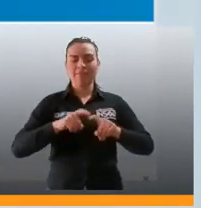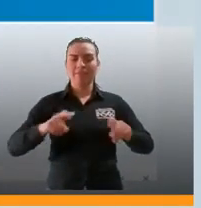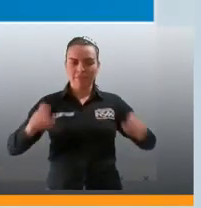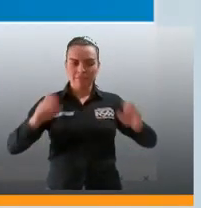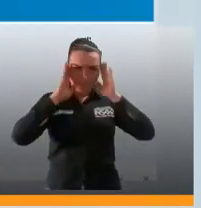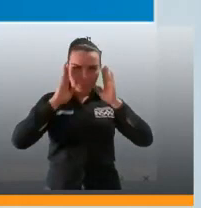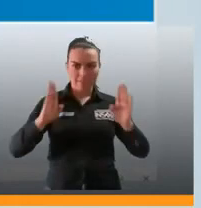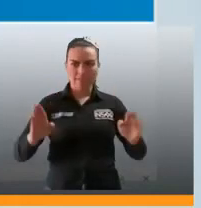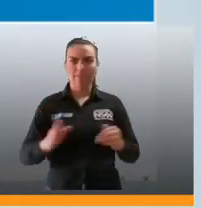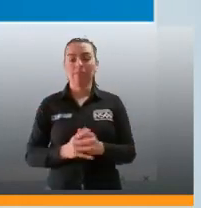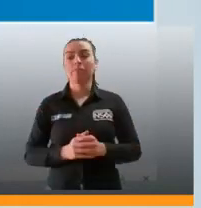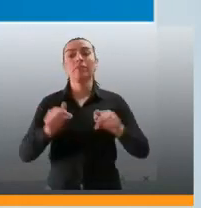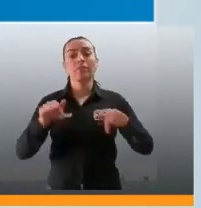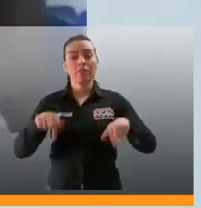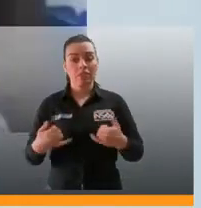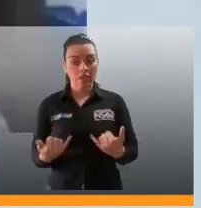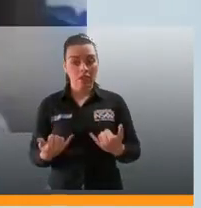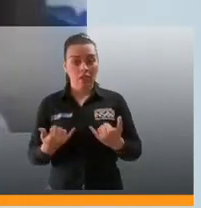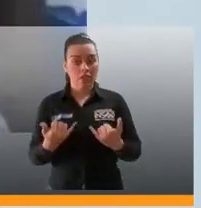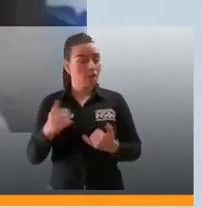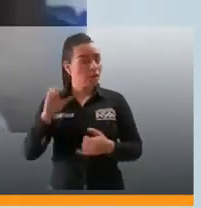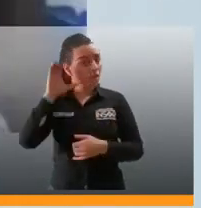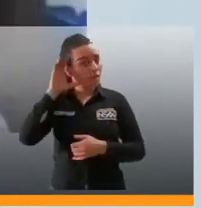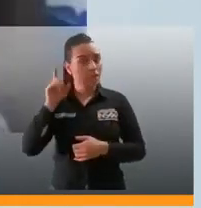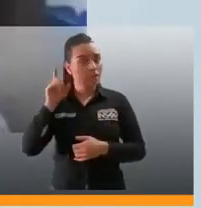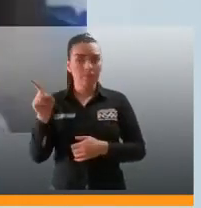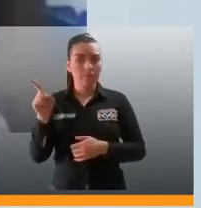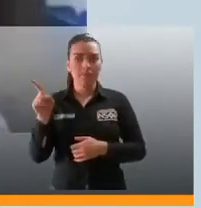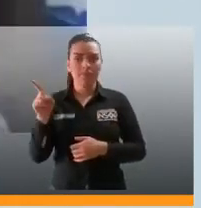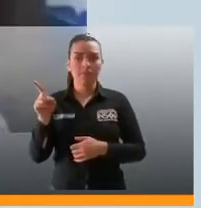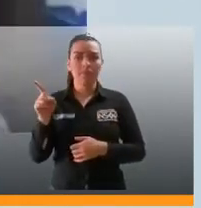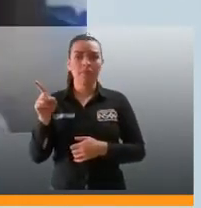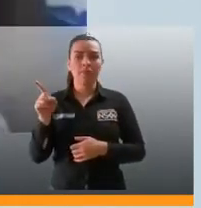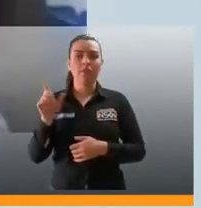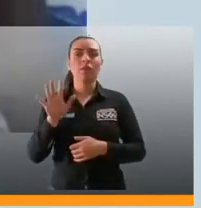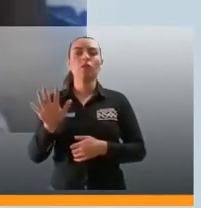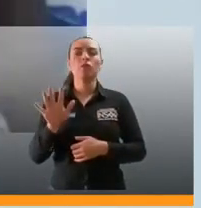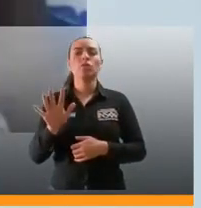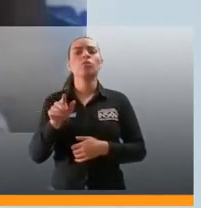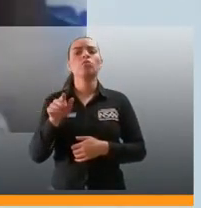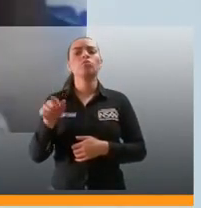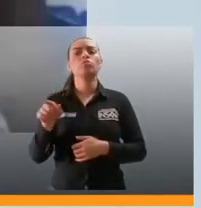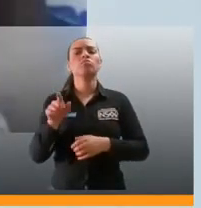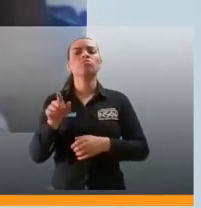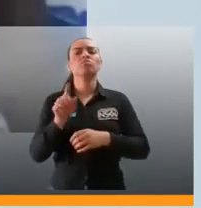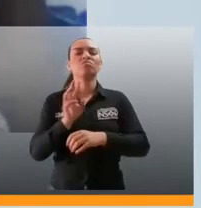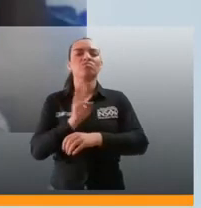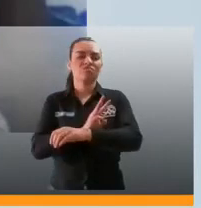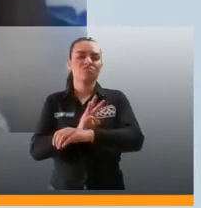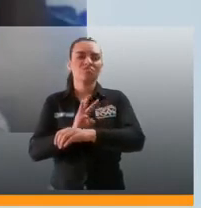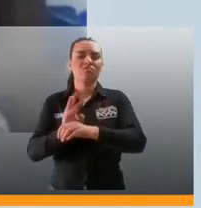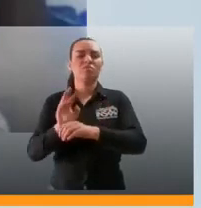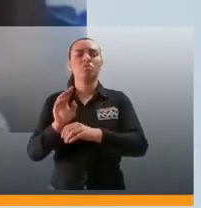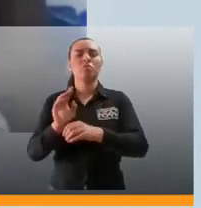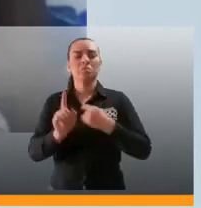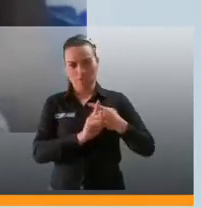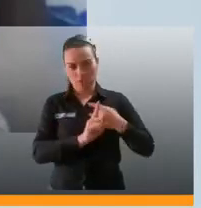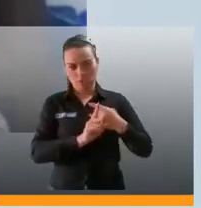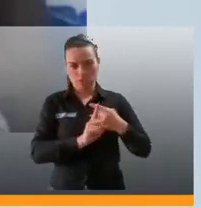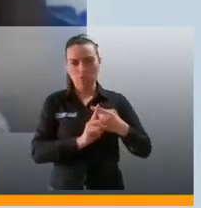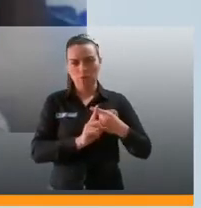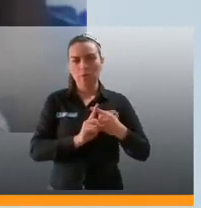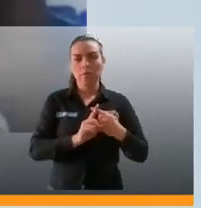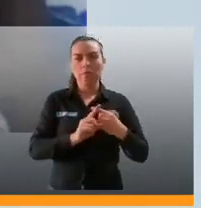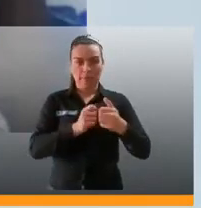ejemplo, diseñando dentro de VD, un minuto virtual y distancia, varios frentes en donde